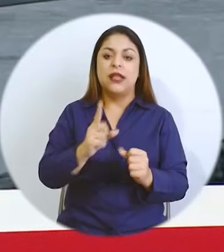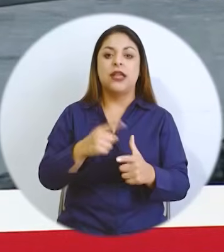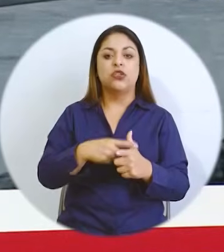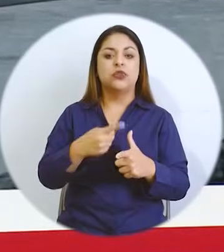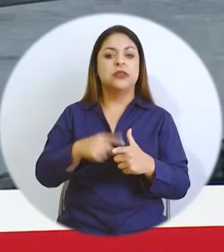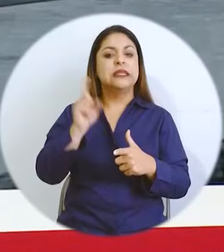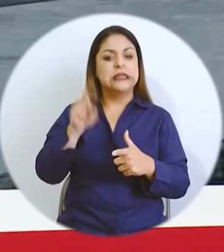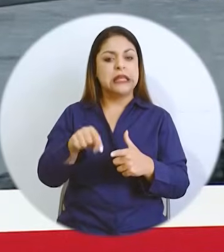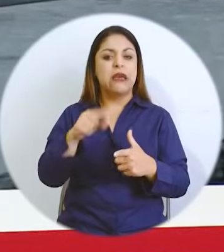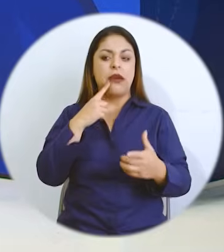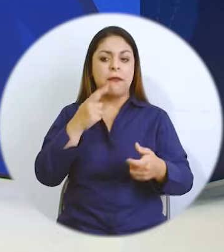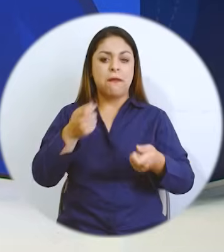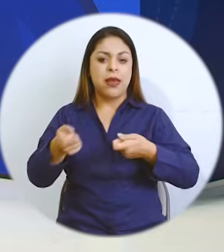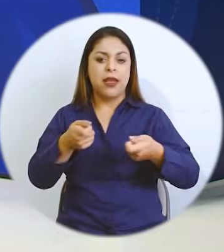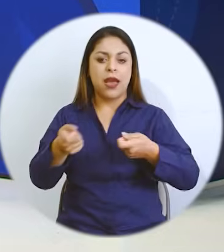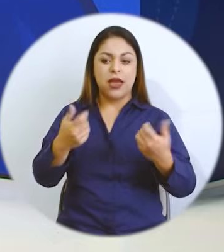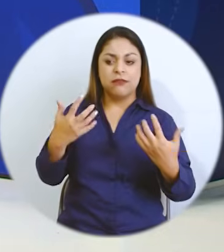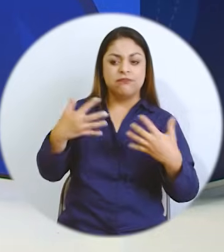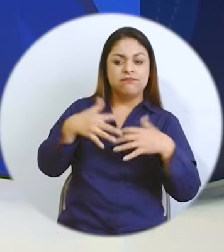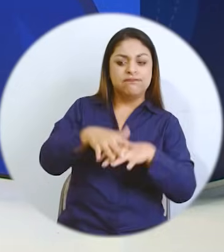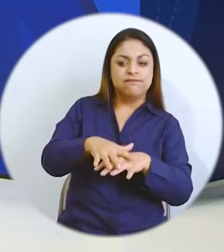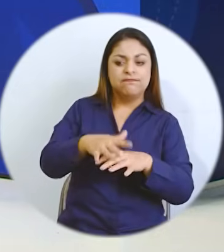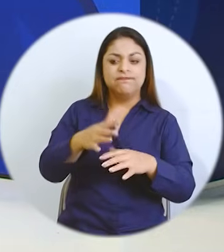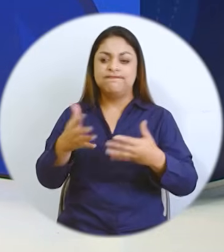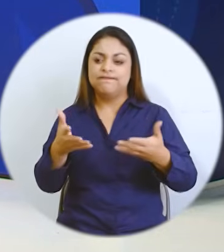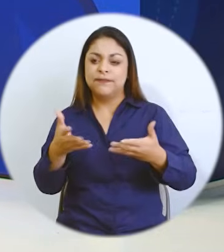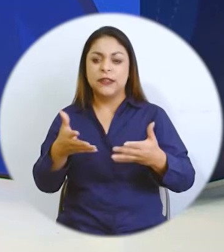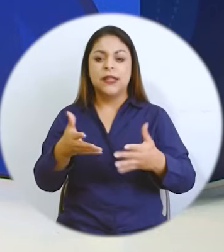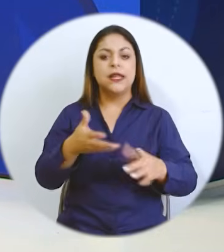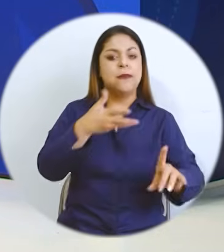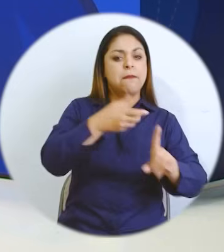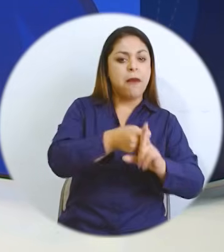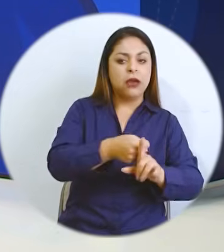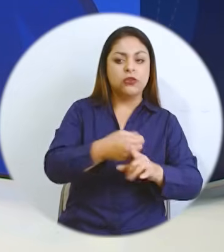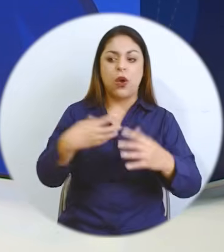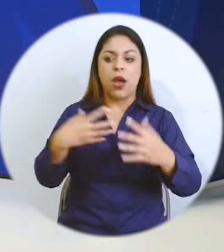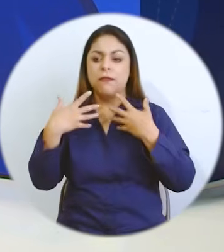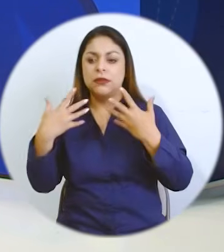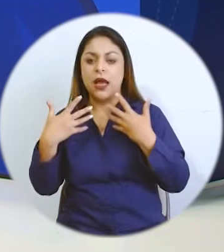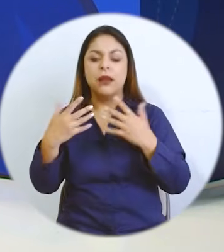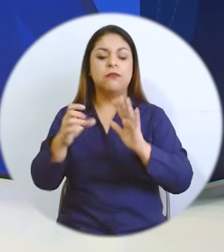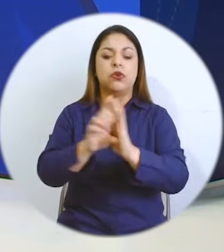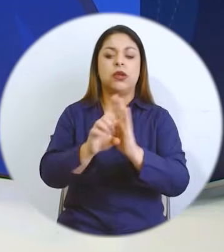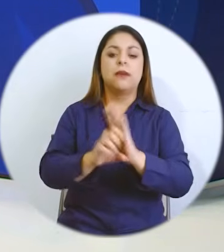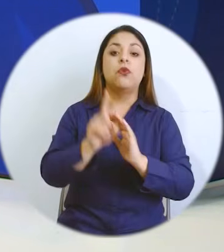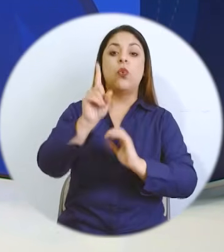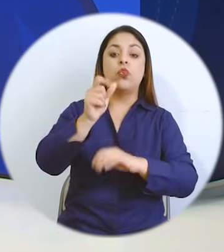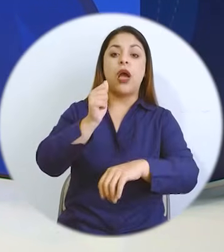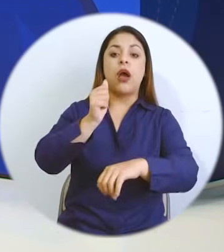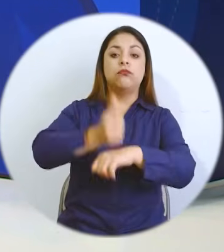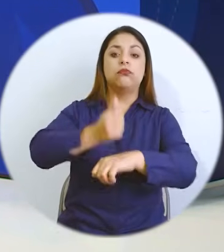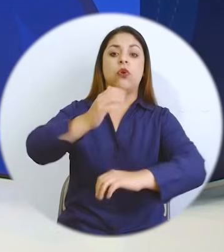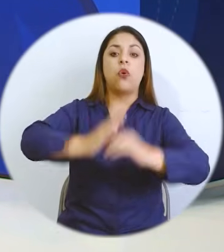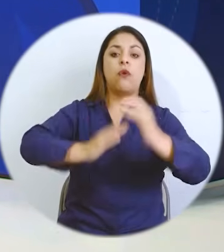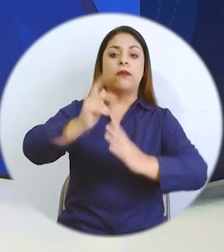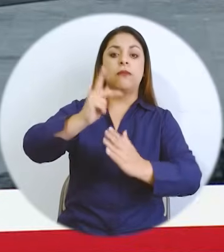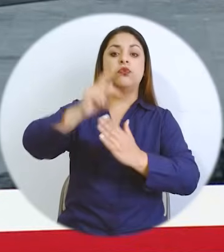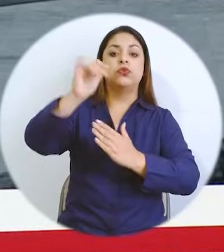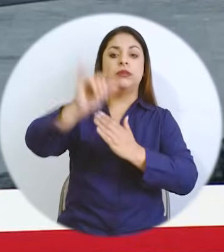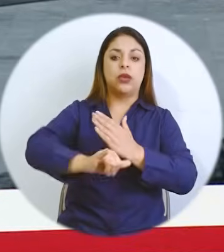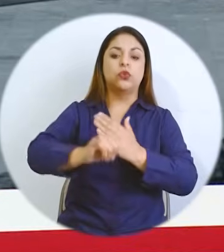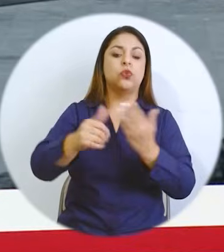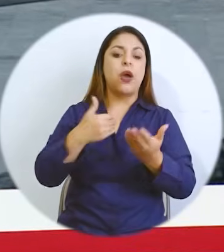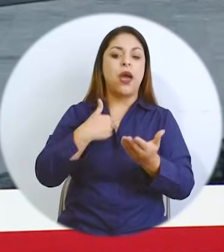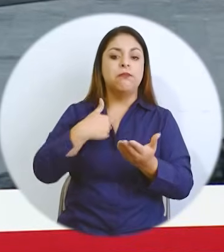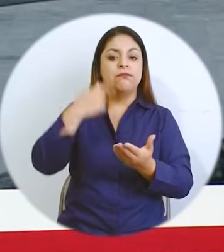que manejarlo de forma integral, relacionándolo con los procesos de evaluación de impacto ambiental, demostrando que entonces en una actividad o proyecto que se va a